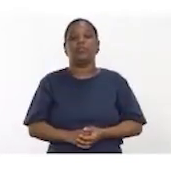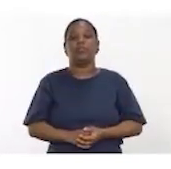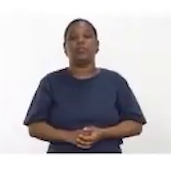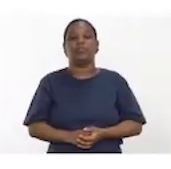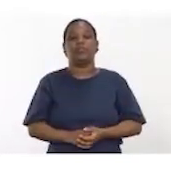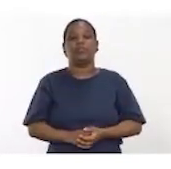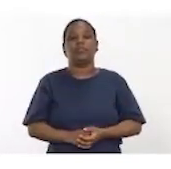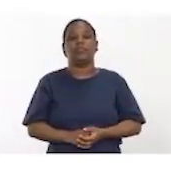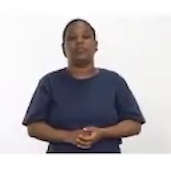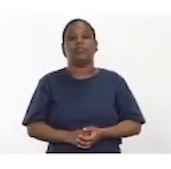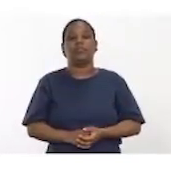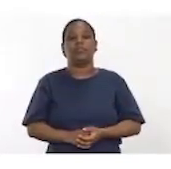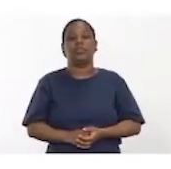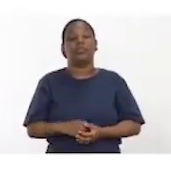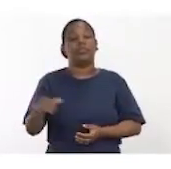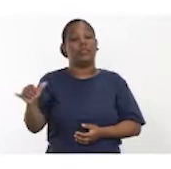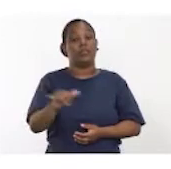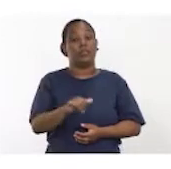0